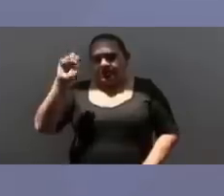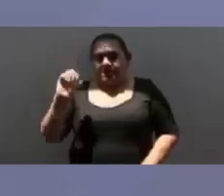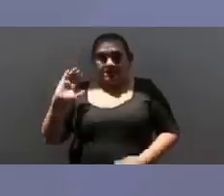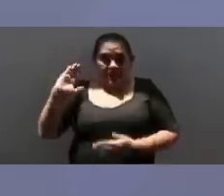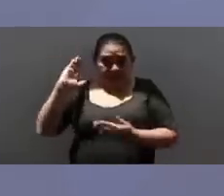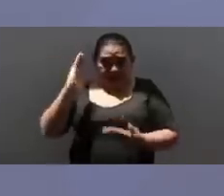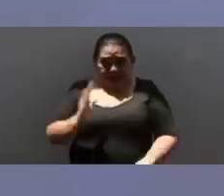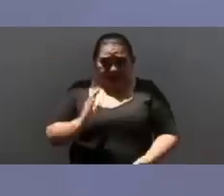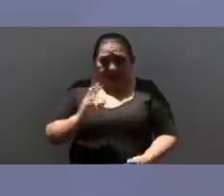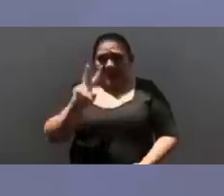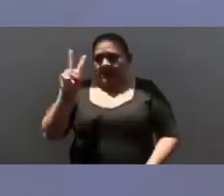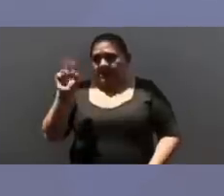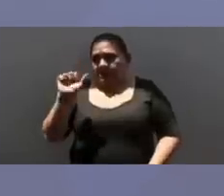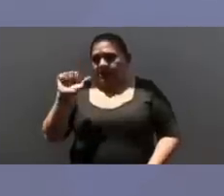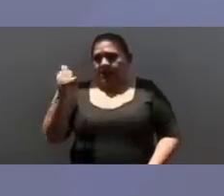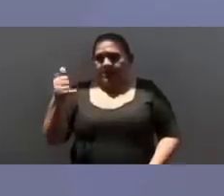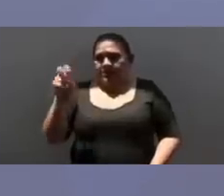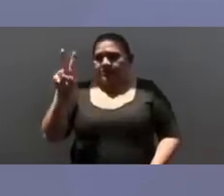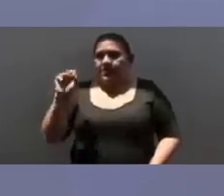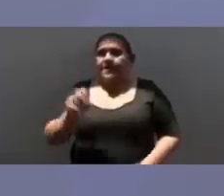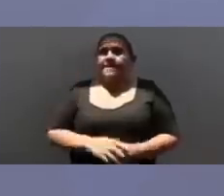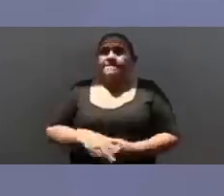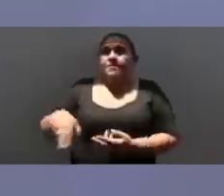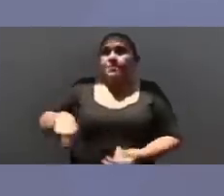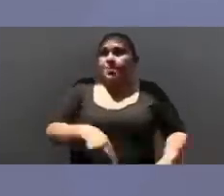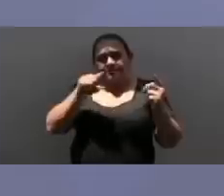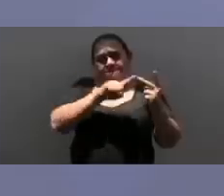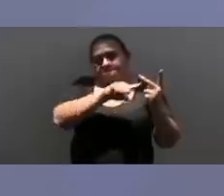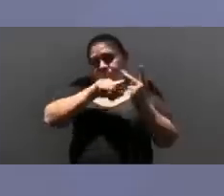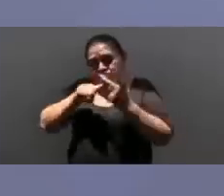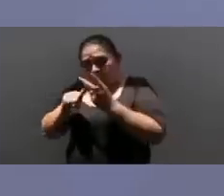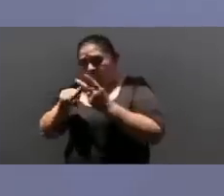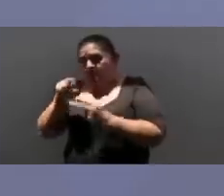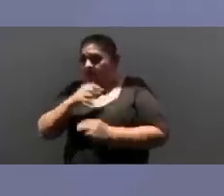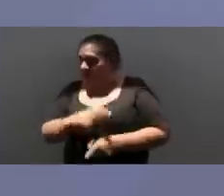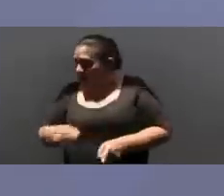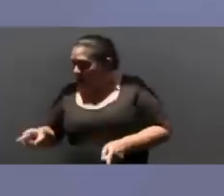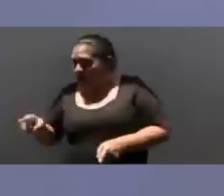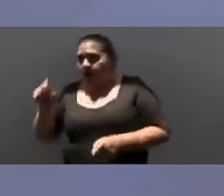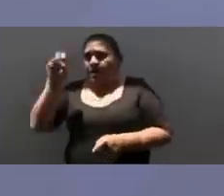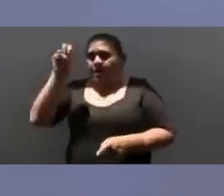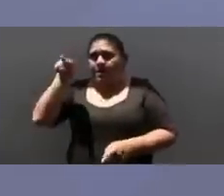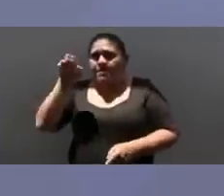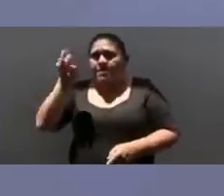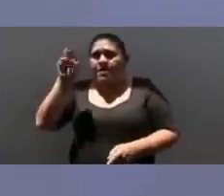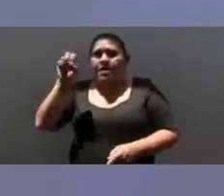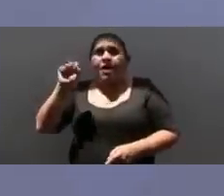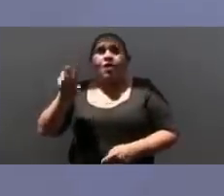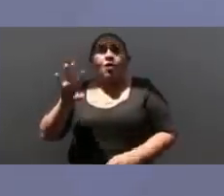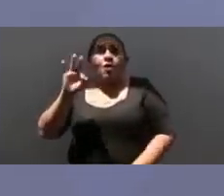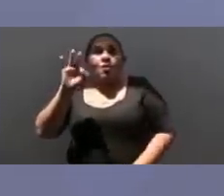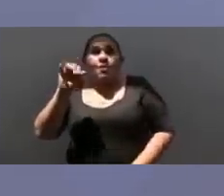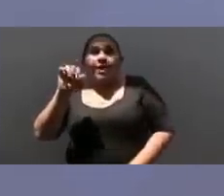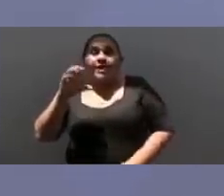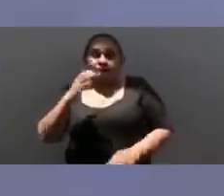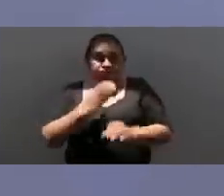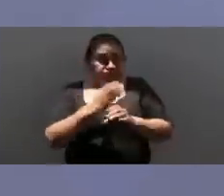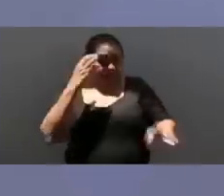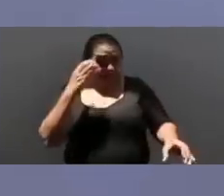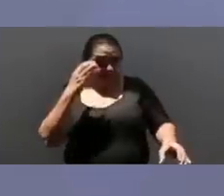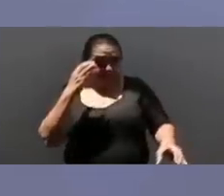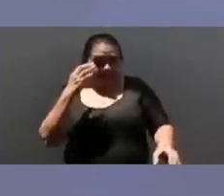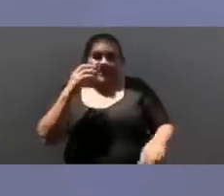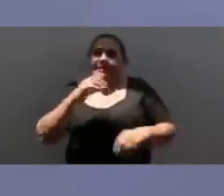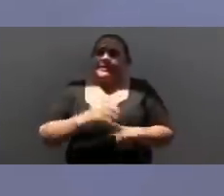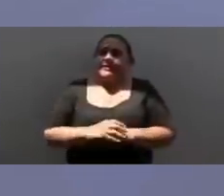para la ruta Canacín-Naranjos. Van a ser 40 nuevas unidades.